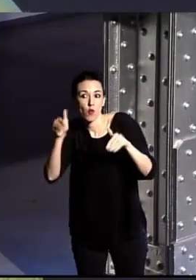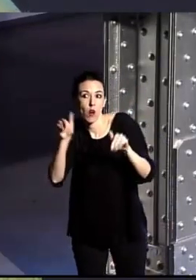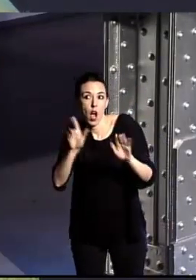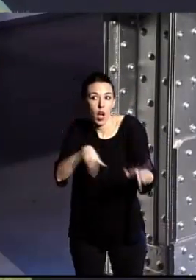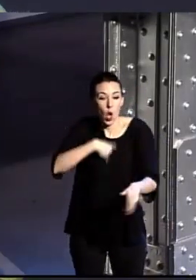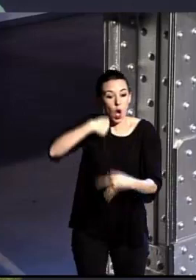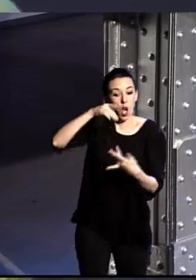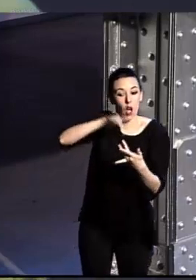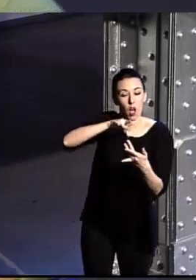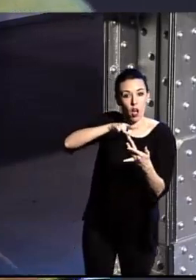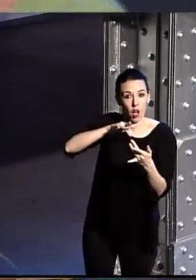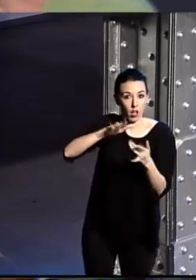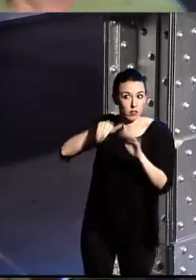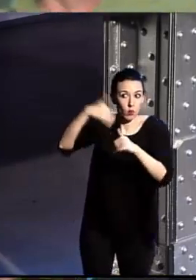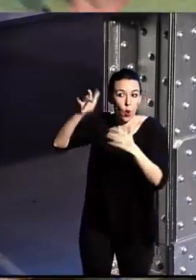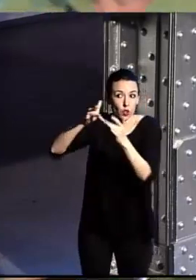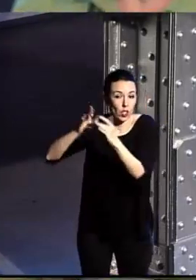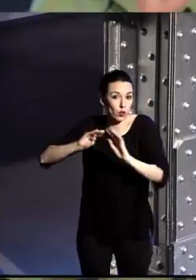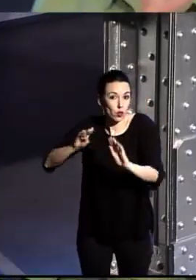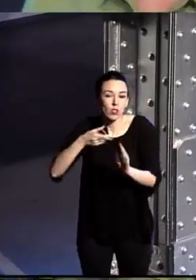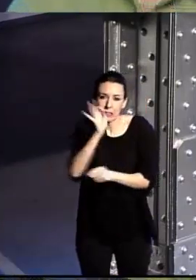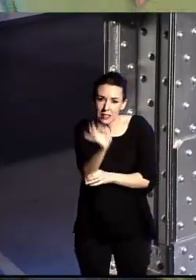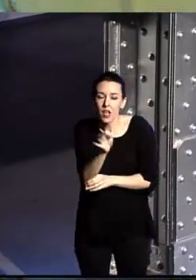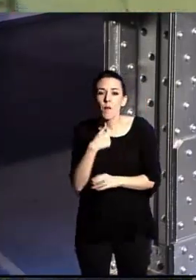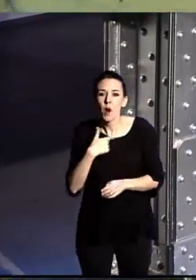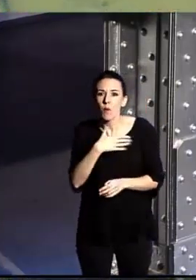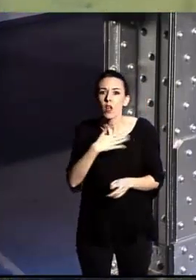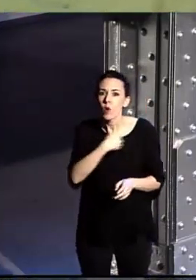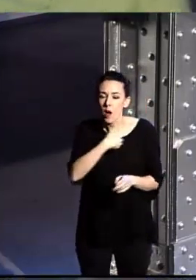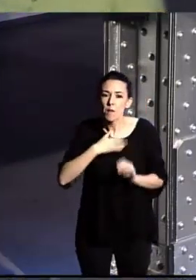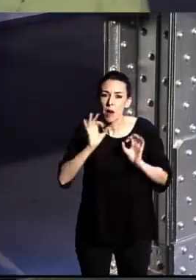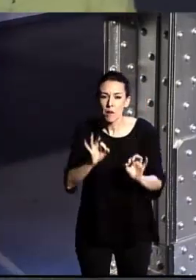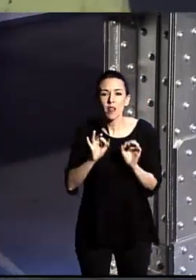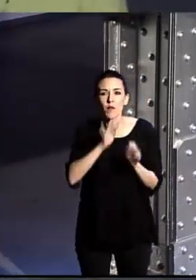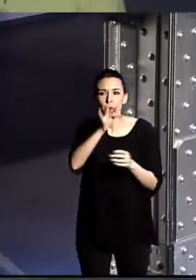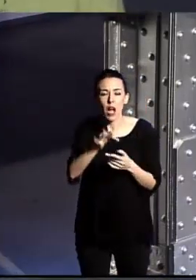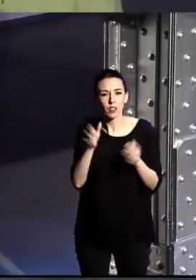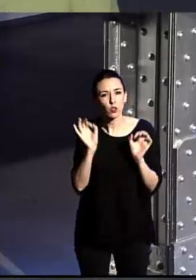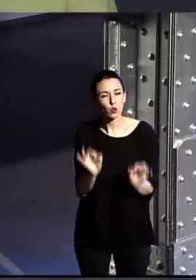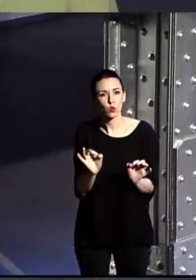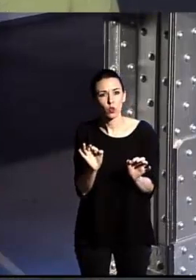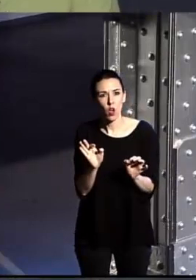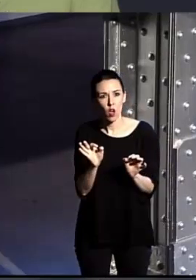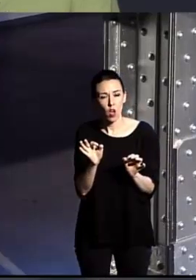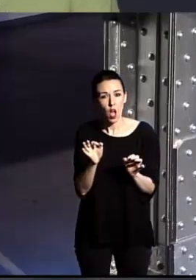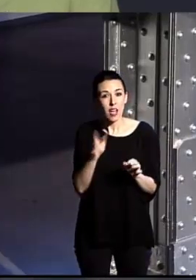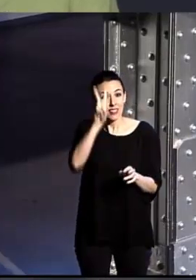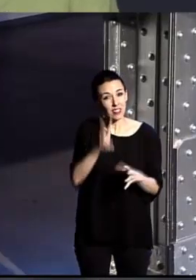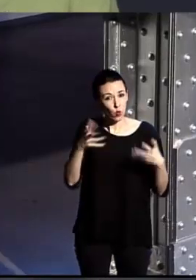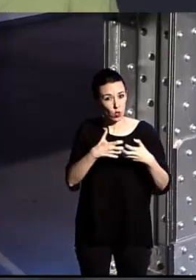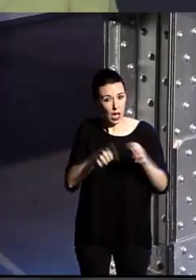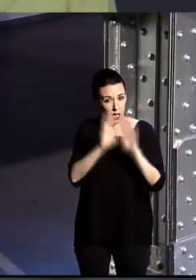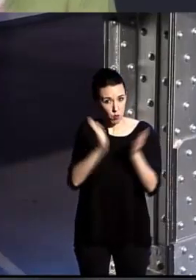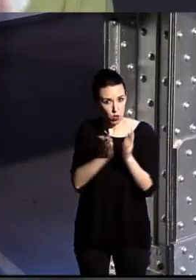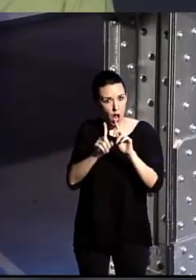contactos con el más allá quedan. Efectivamente, ¿no? Pero ahí es un papel y además en el siglo XIX hubo, y justo hasta antes de la Segunda Guerra Mundial y por